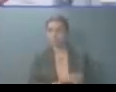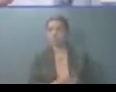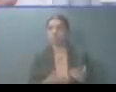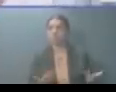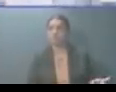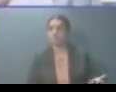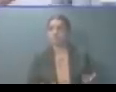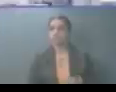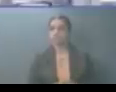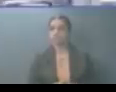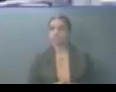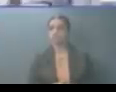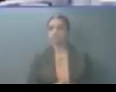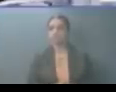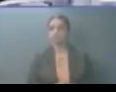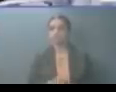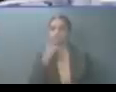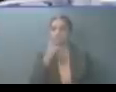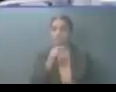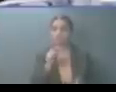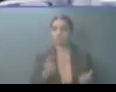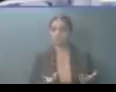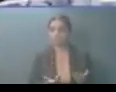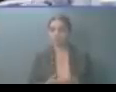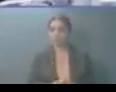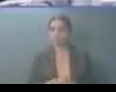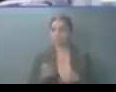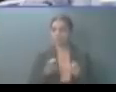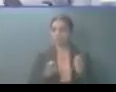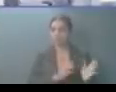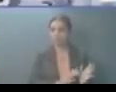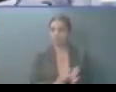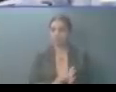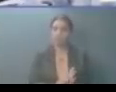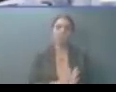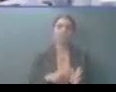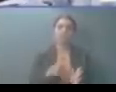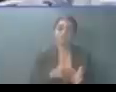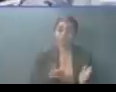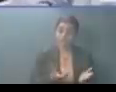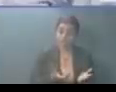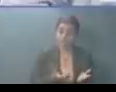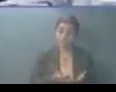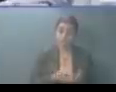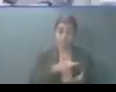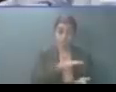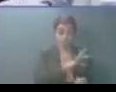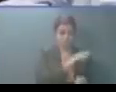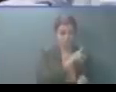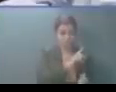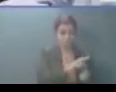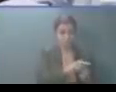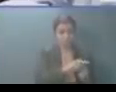revíselo, algo está pasando. Revíselo, porque si usted está bien diciendo el ajustado que va a gastar esto, y en la fase 1 va a estar lo mismo, pero